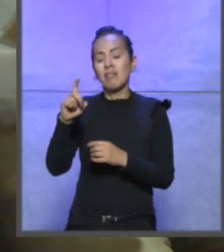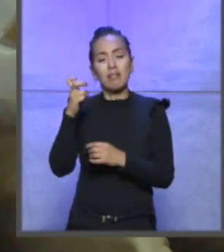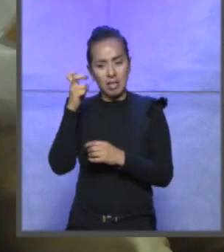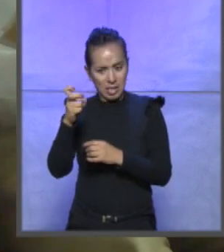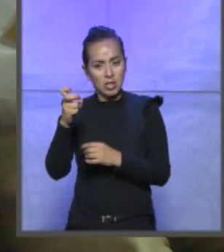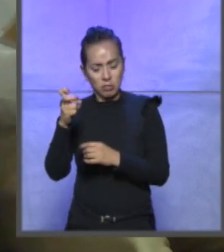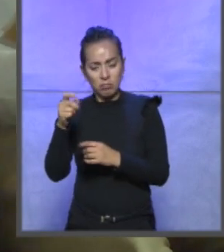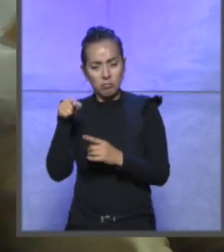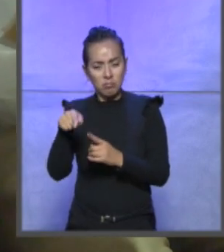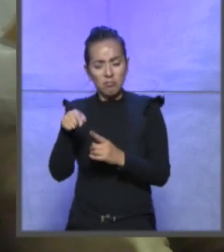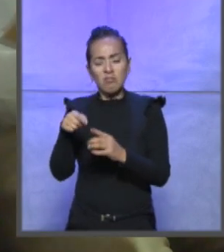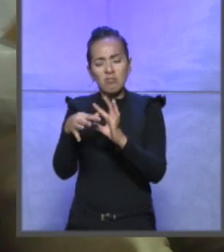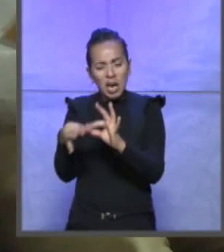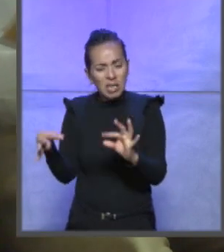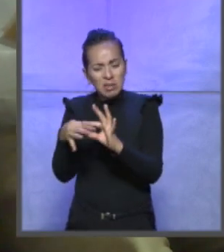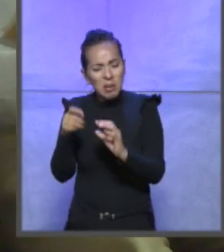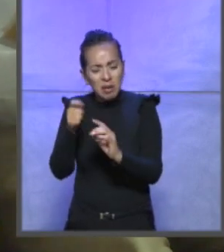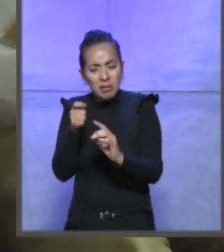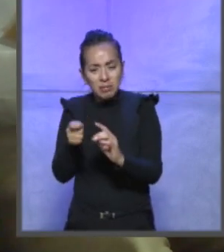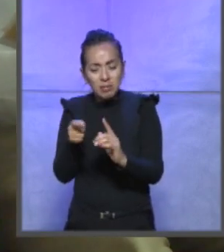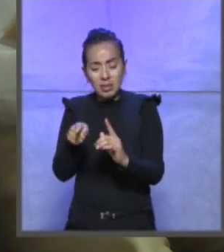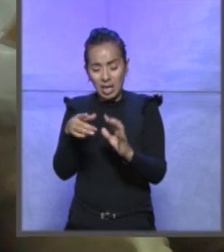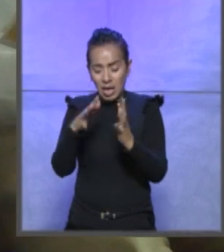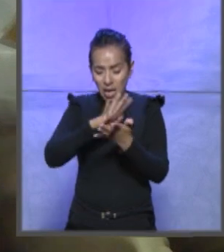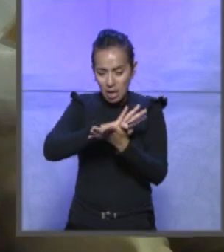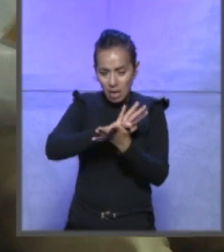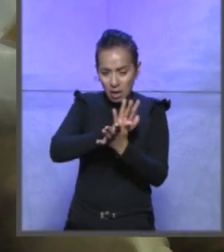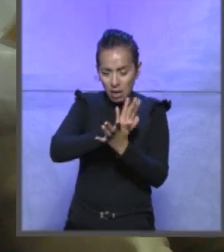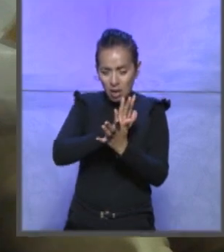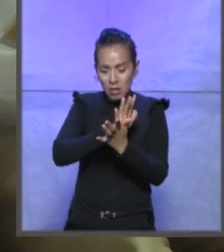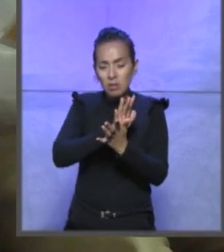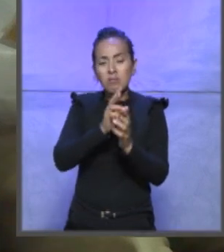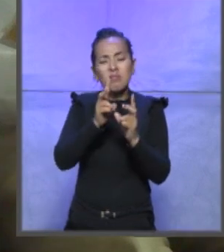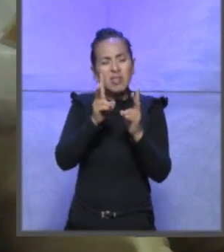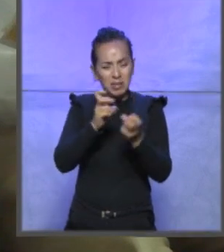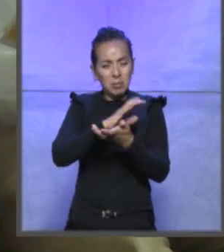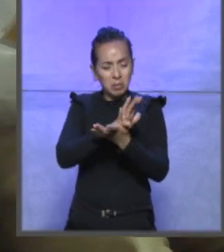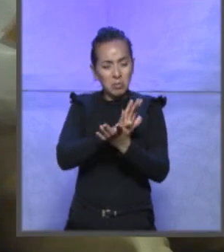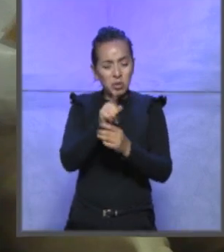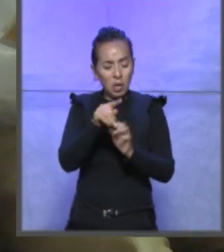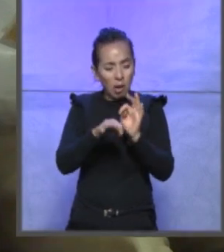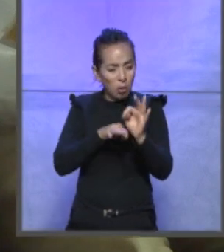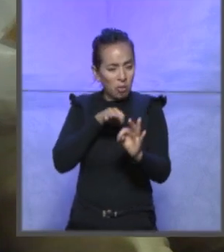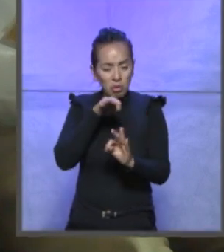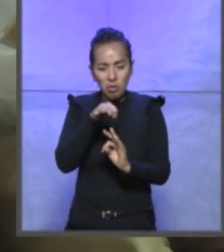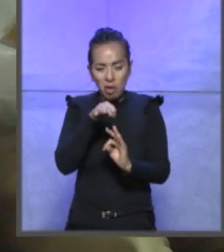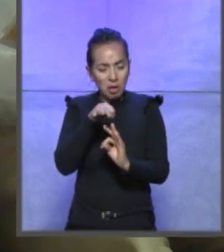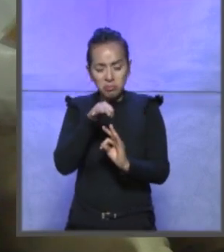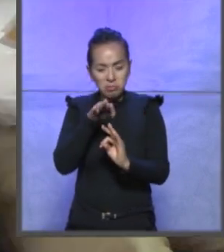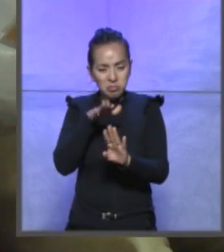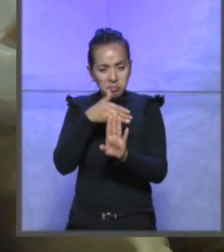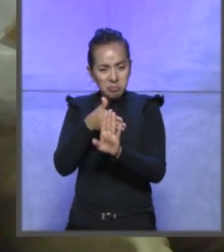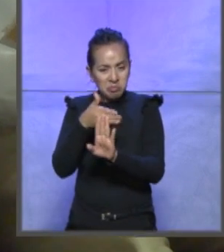el CONAPRED, en el cual describe que la discriminación es un trato